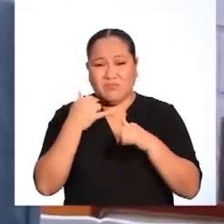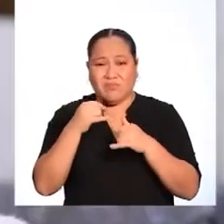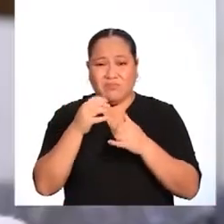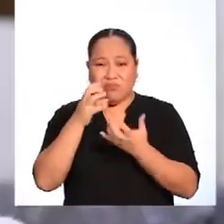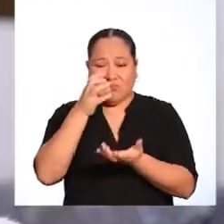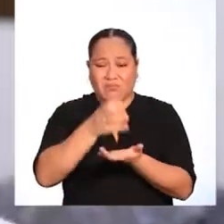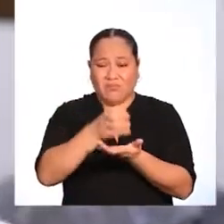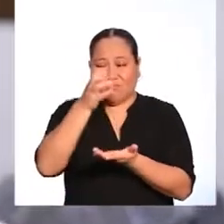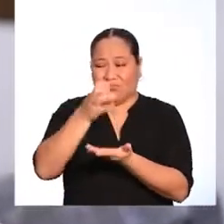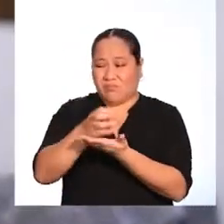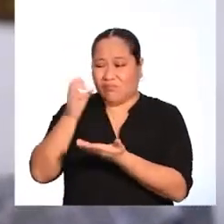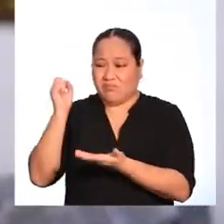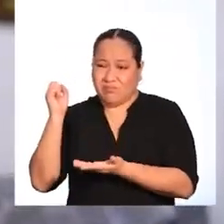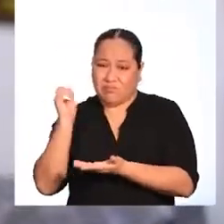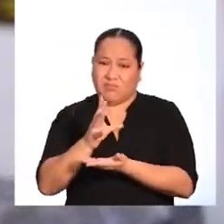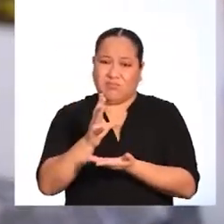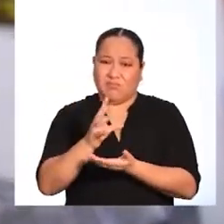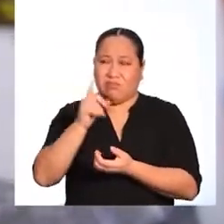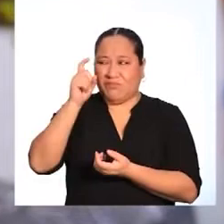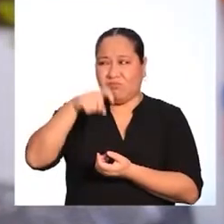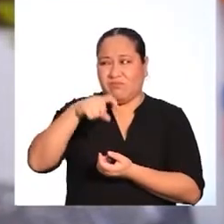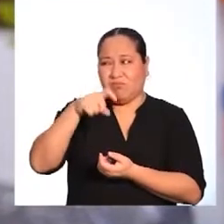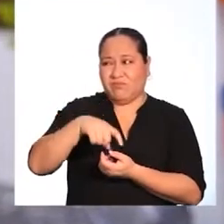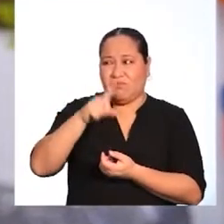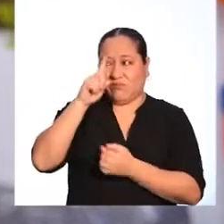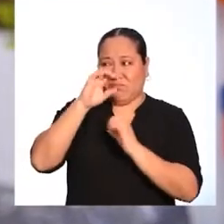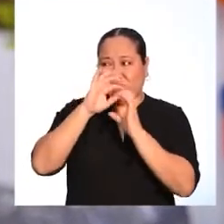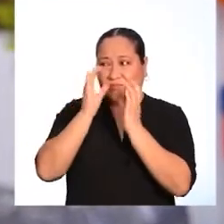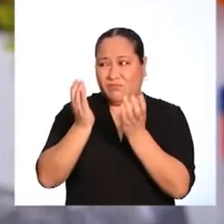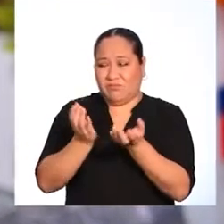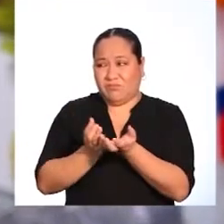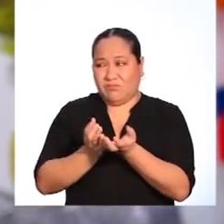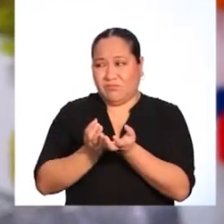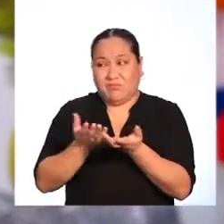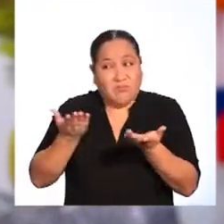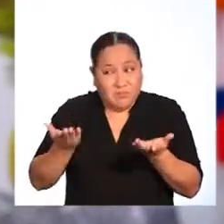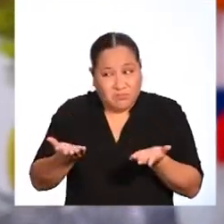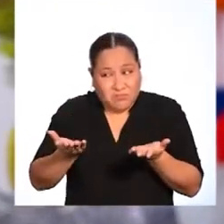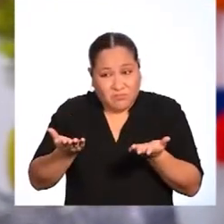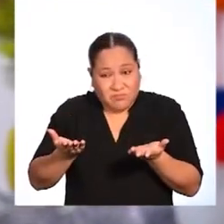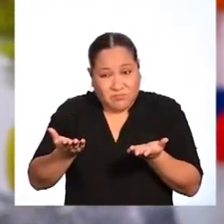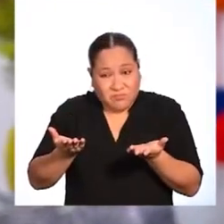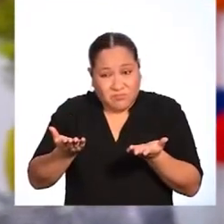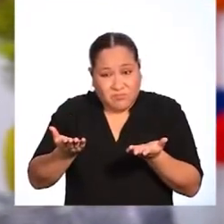para jugar tumba botellas necesitamos una pelota